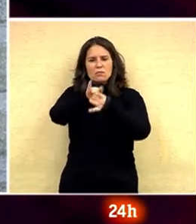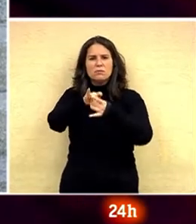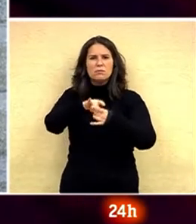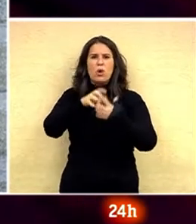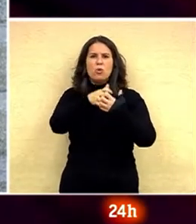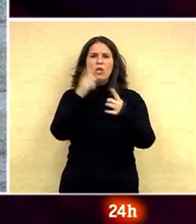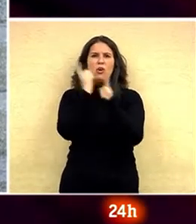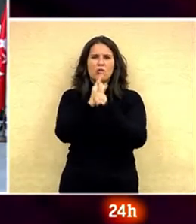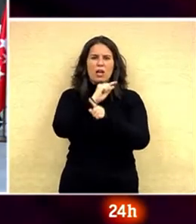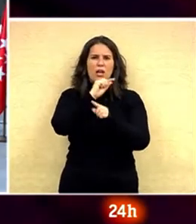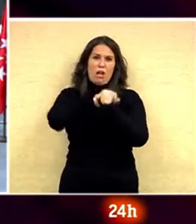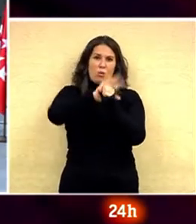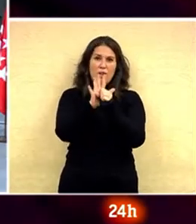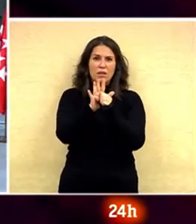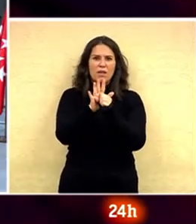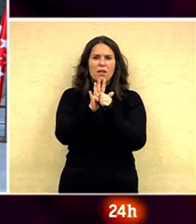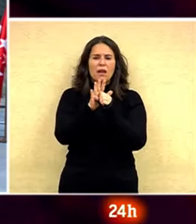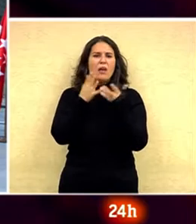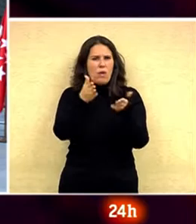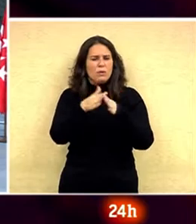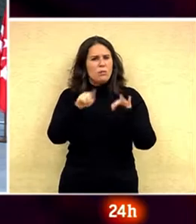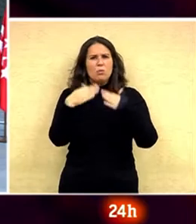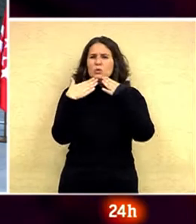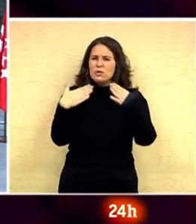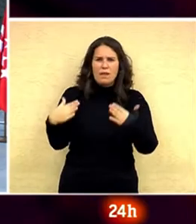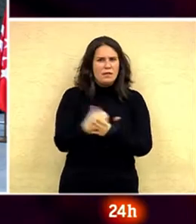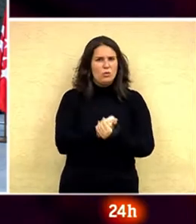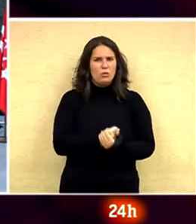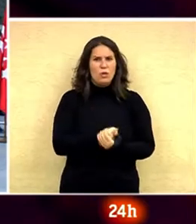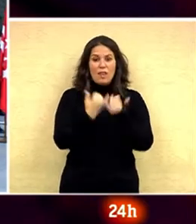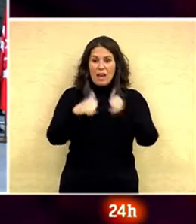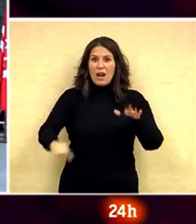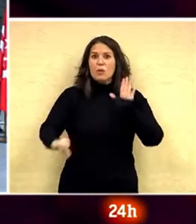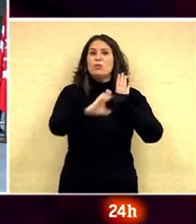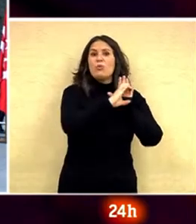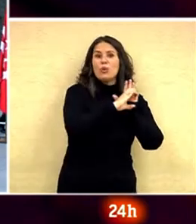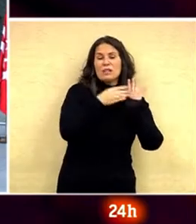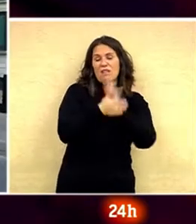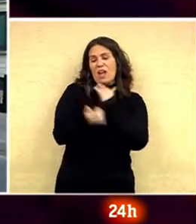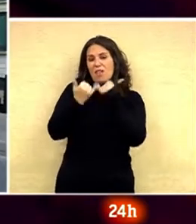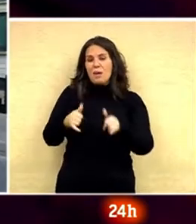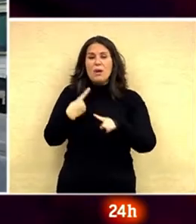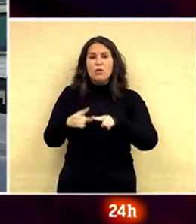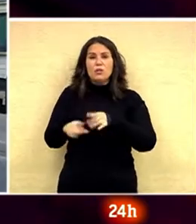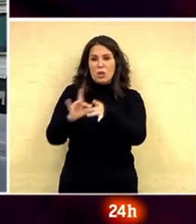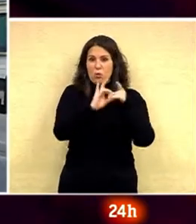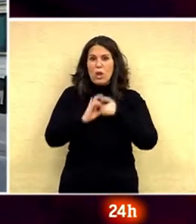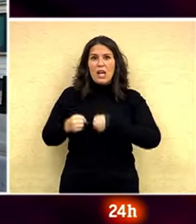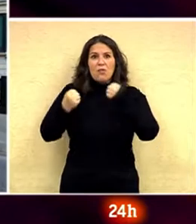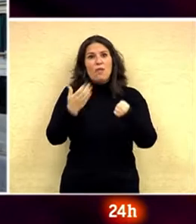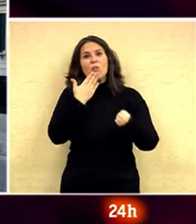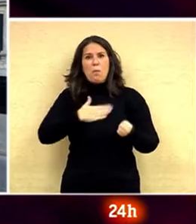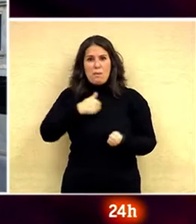COVID. Muchas gracias a todos. Si celebrar la Constitución es celebrar lo que nos une y nos refuerza como